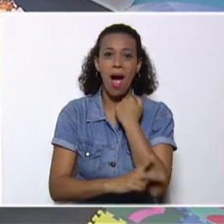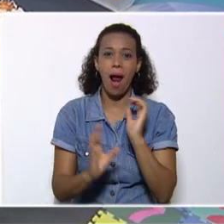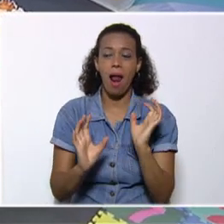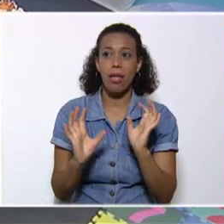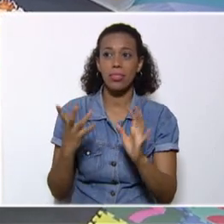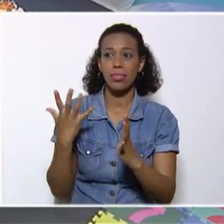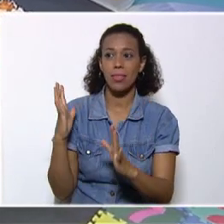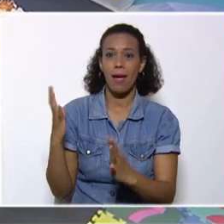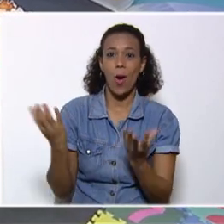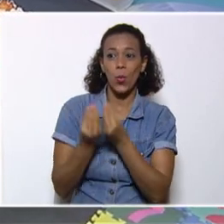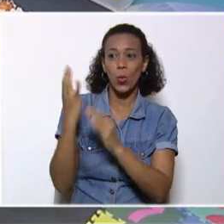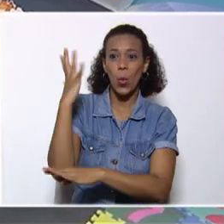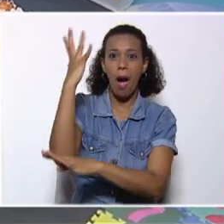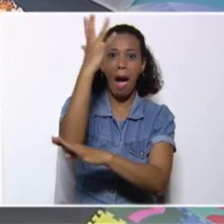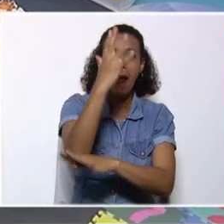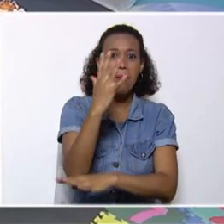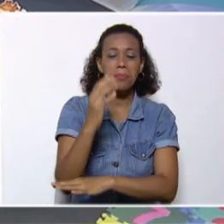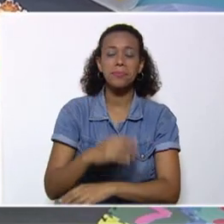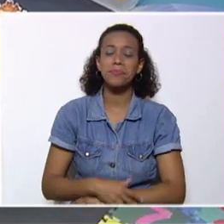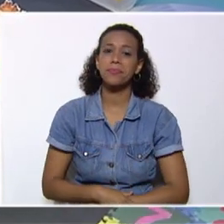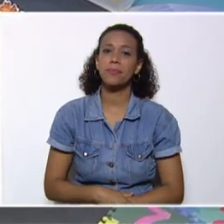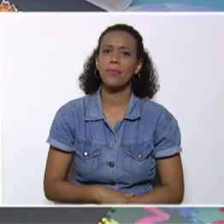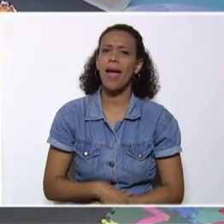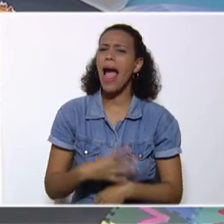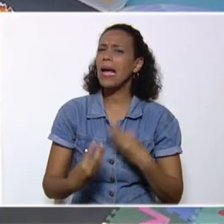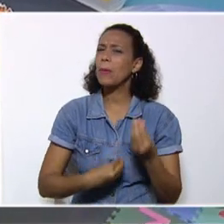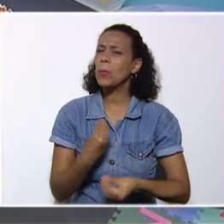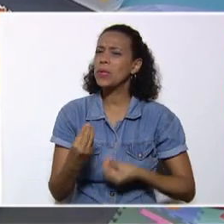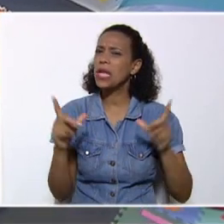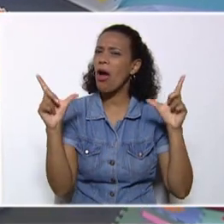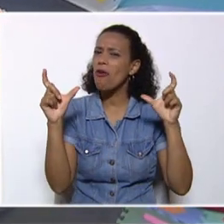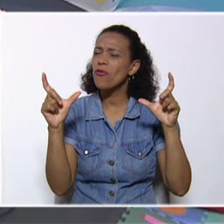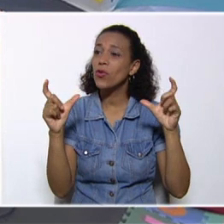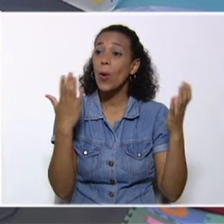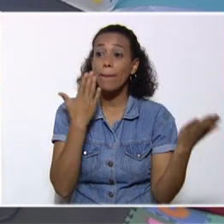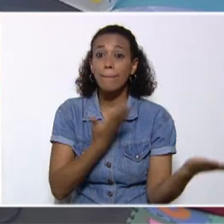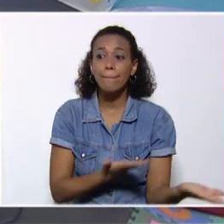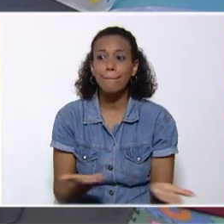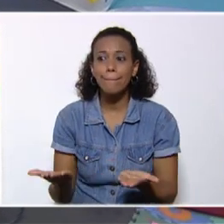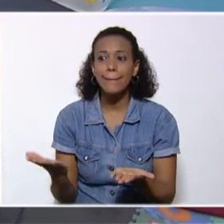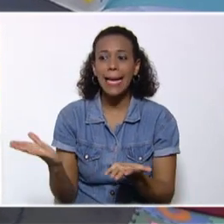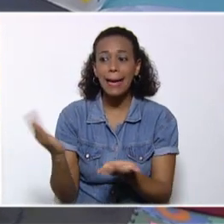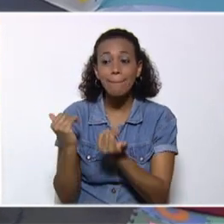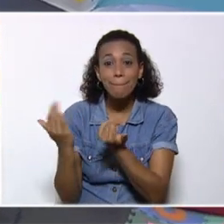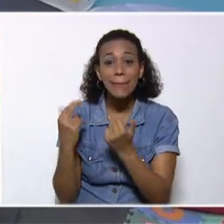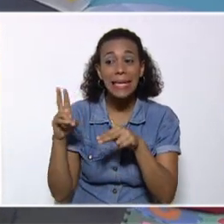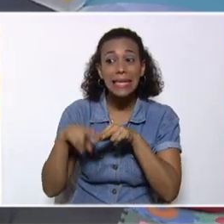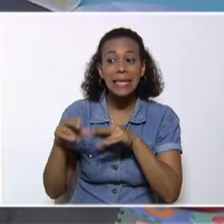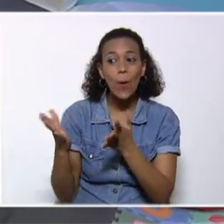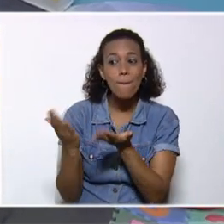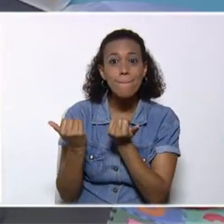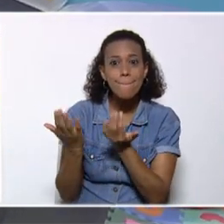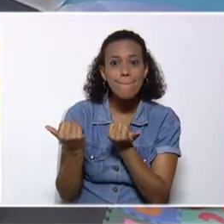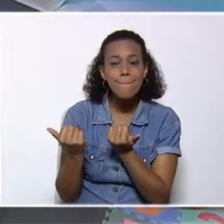un árbol. Pero, ¿qué vamos a hacer con esto? Vamos a invitar a nuestra niña y a nuestro